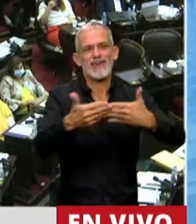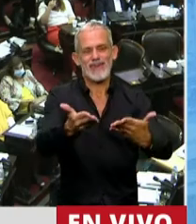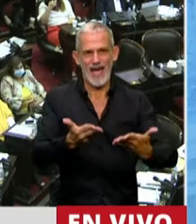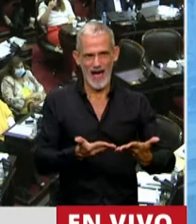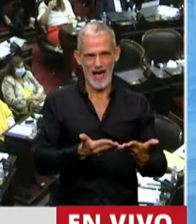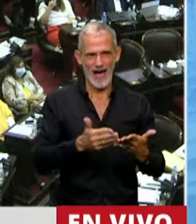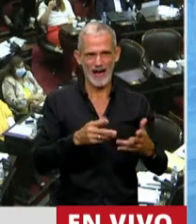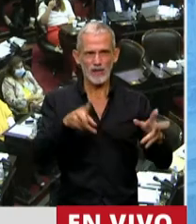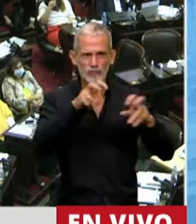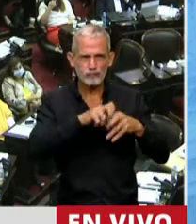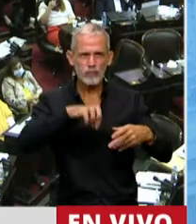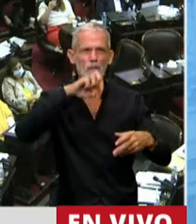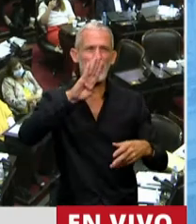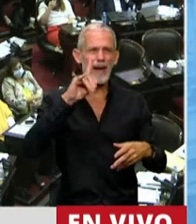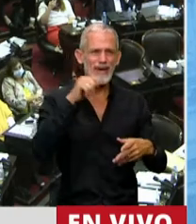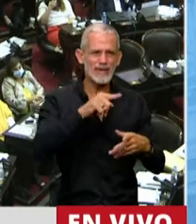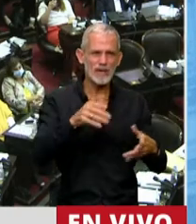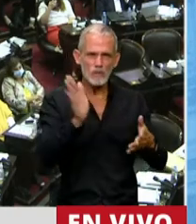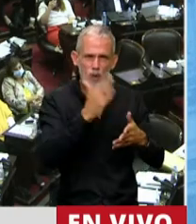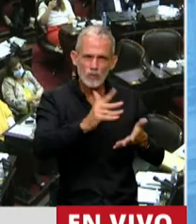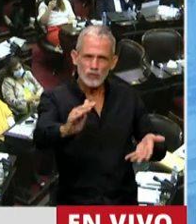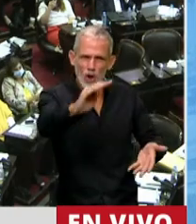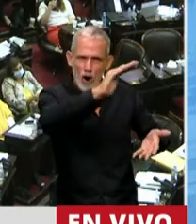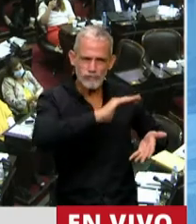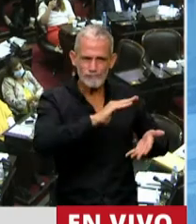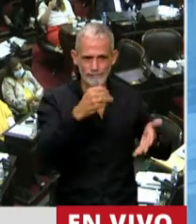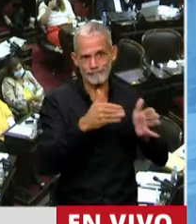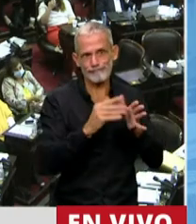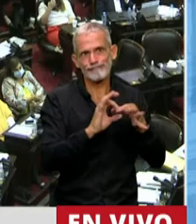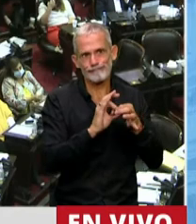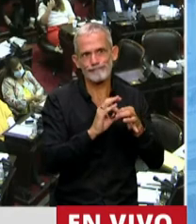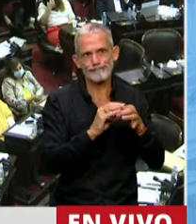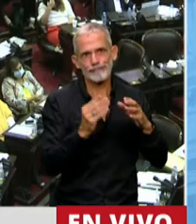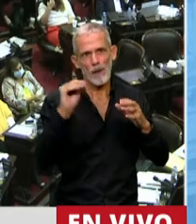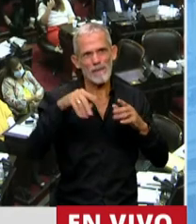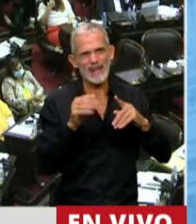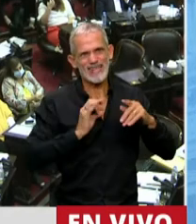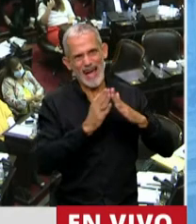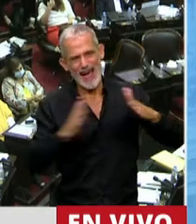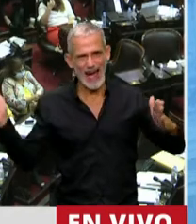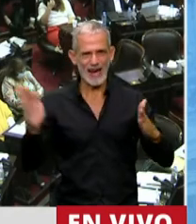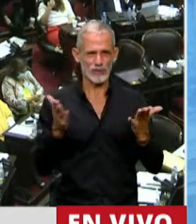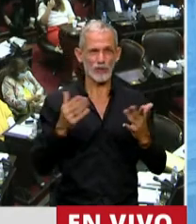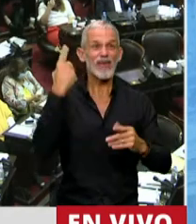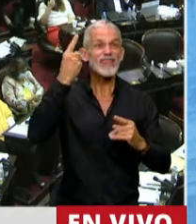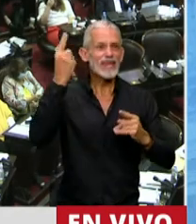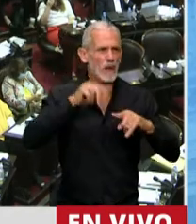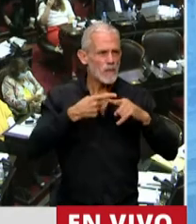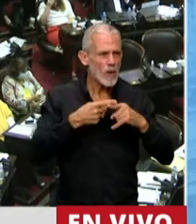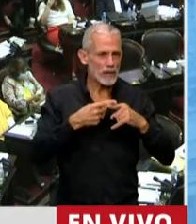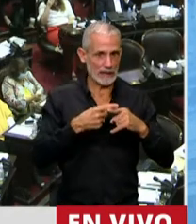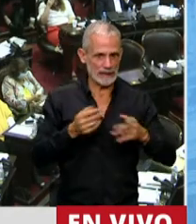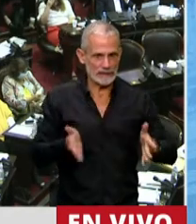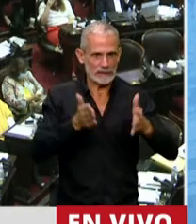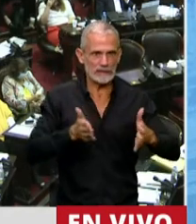Producto Bruto Interno, por lo que aquí opera como una suerte de incentivo para la dirigencia política para que